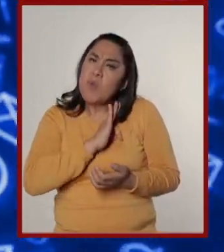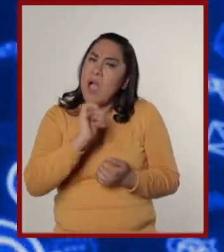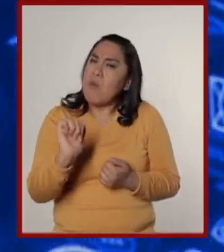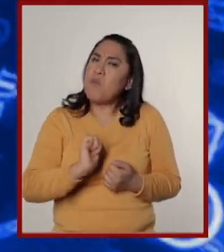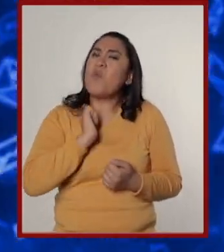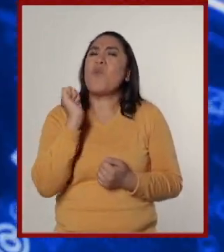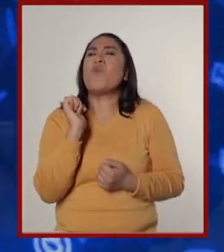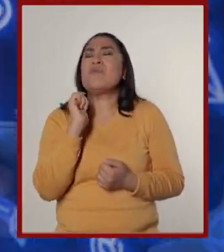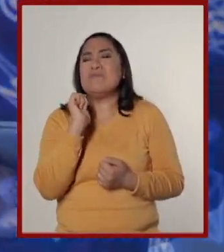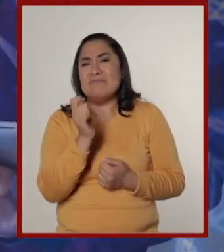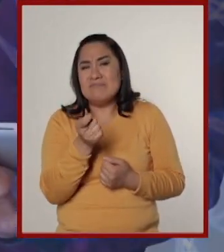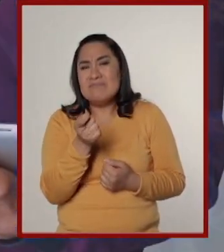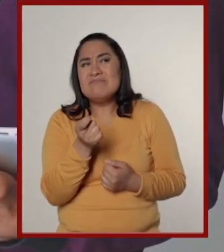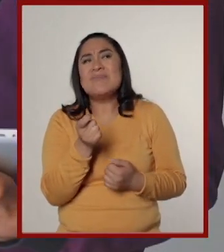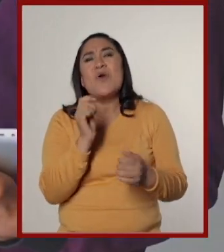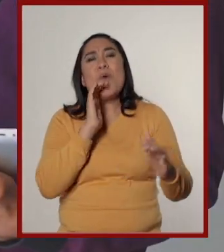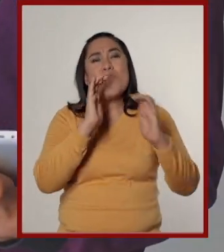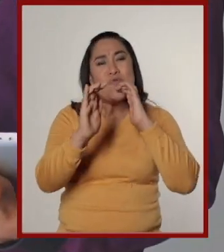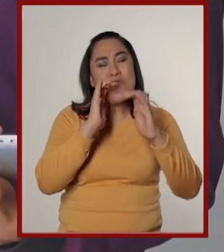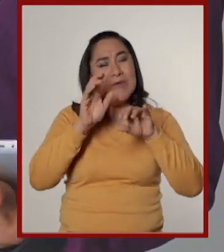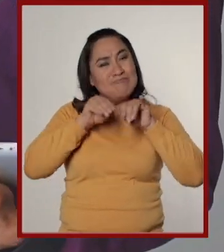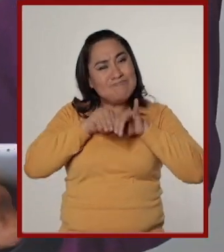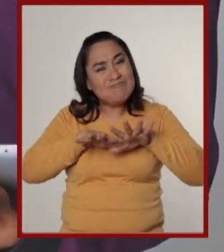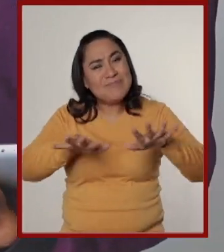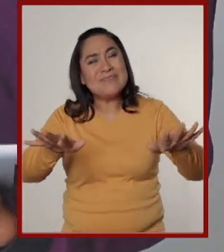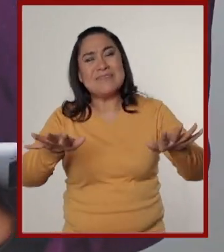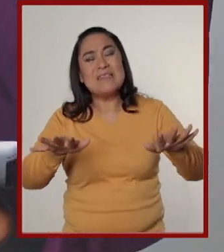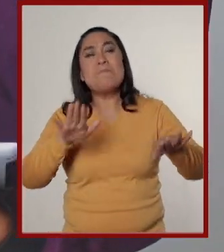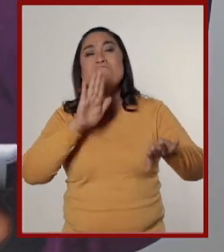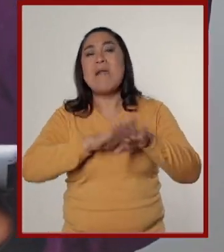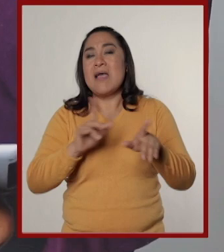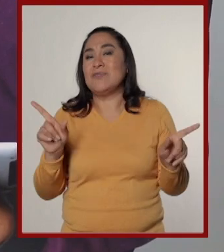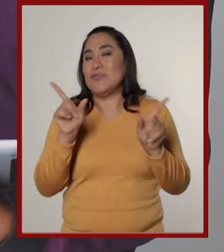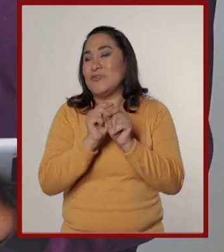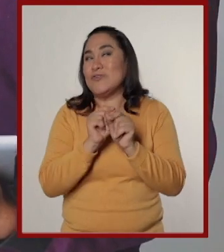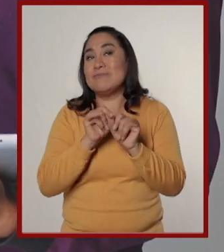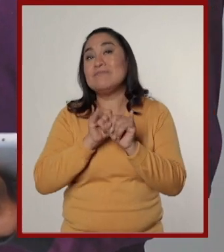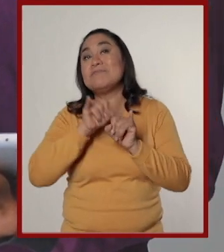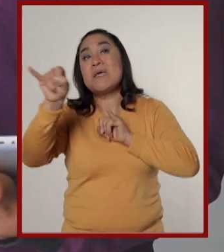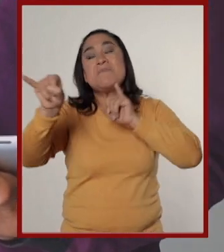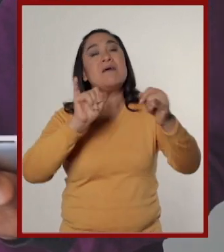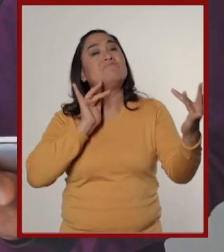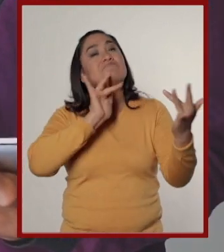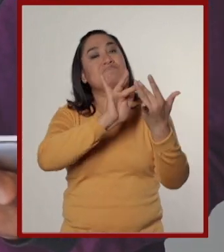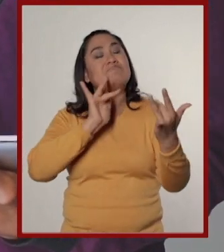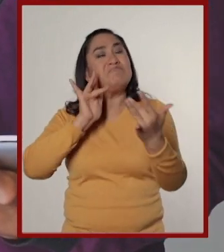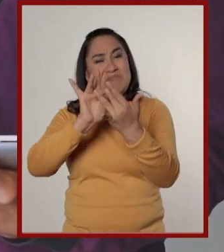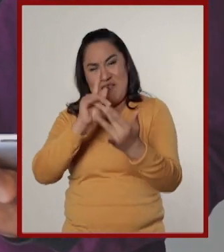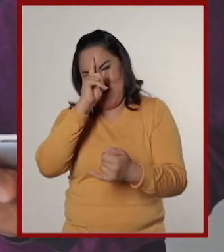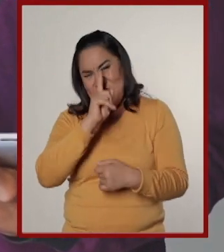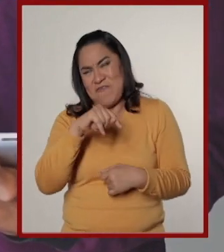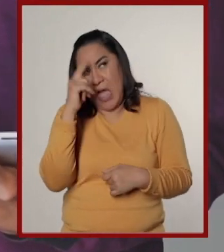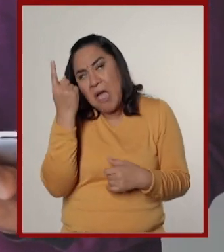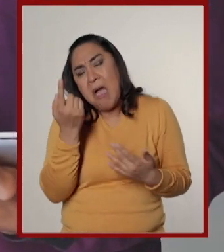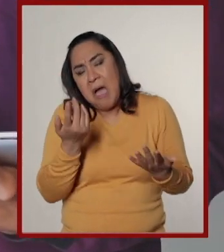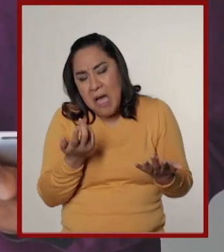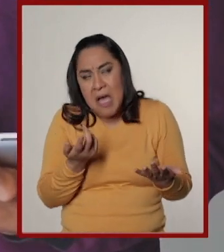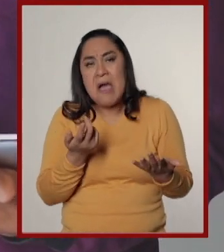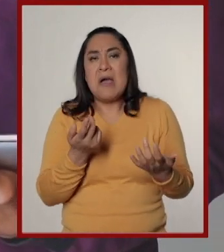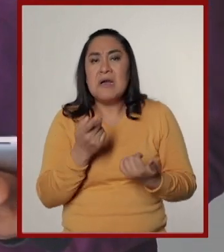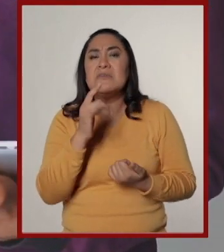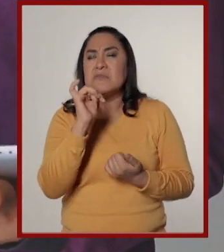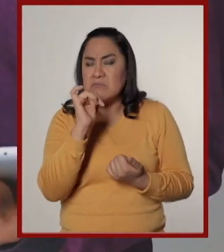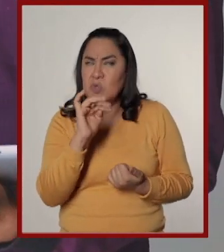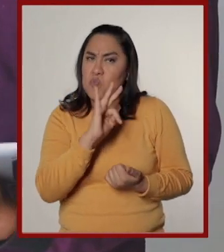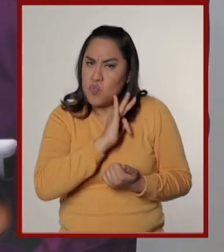como, no sé, nuevos formatos de conocimiento o el control remoto, acercarme a un experto y poderme comunicar de